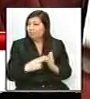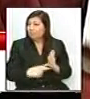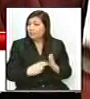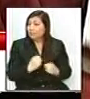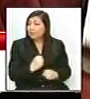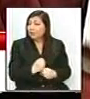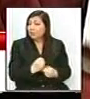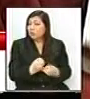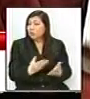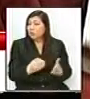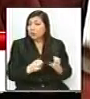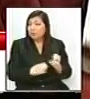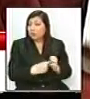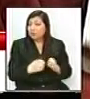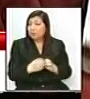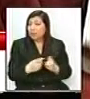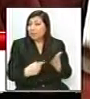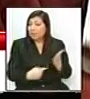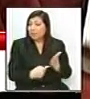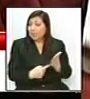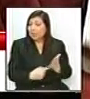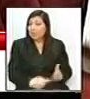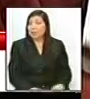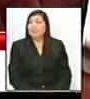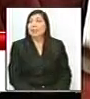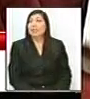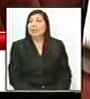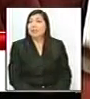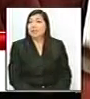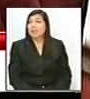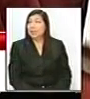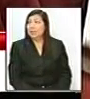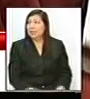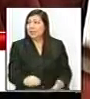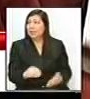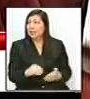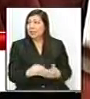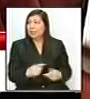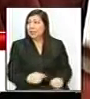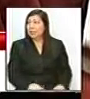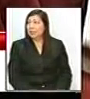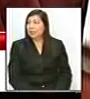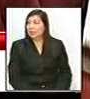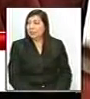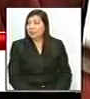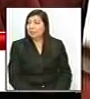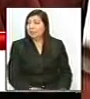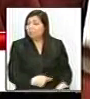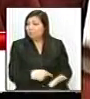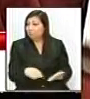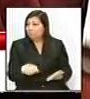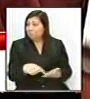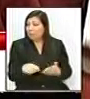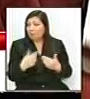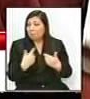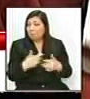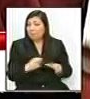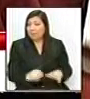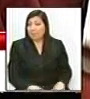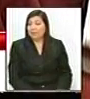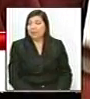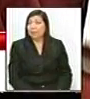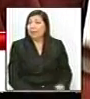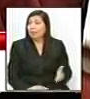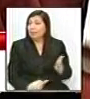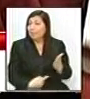trabajado tanto, su equipo técnico se han trabajado, los alcaldes también, todo el país ha invertido en eso, y sería bueno no dejarlos perder esos expedientes